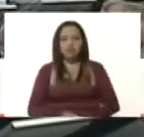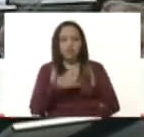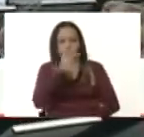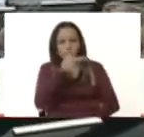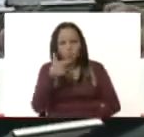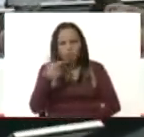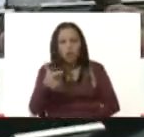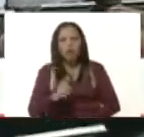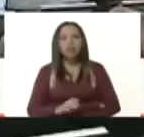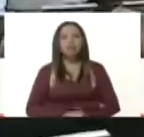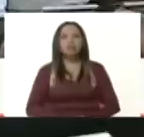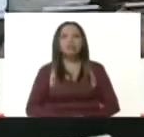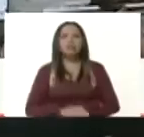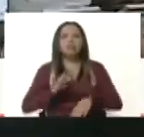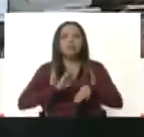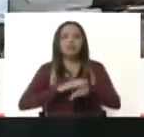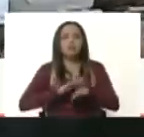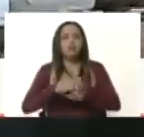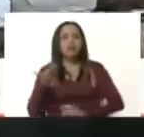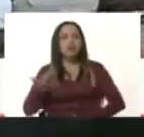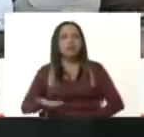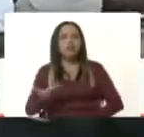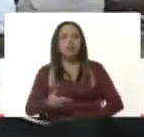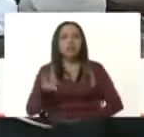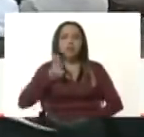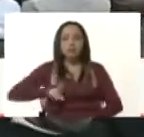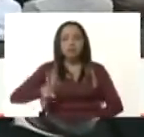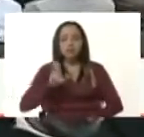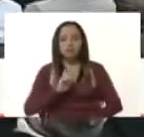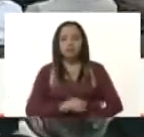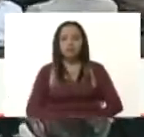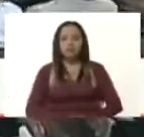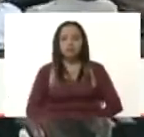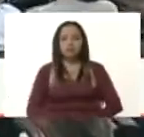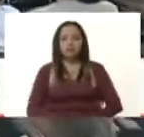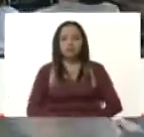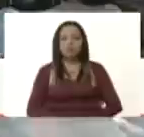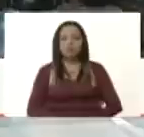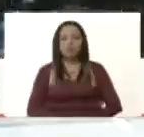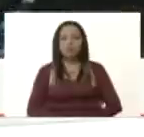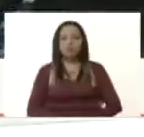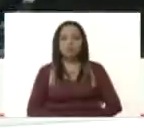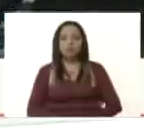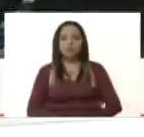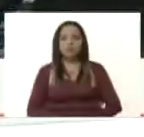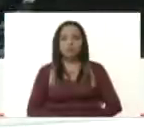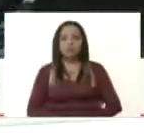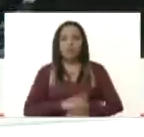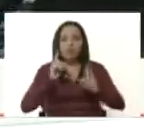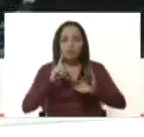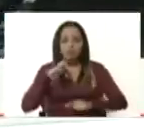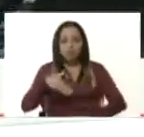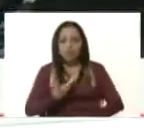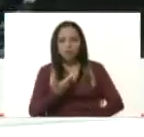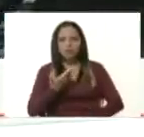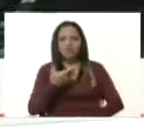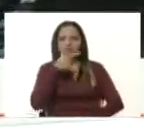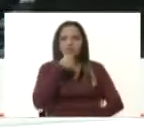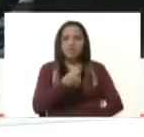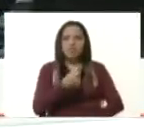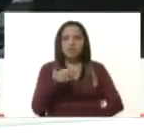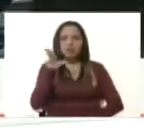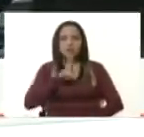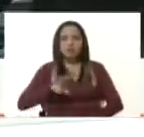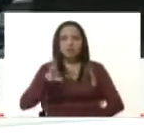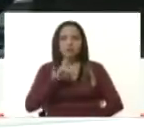buscarlo. Porque es muy importante la usabilidad. Y podemos facilitar la usabilidad.